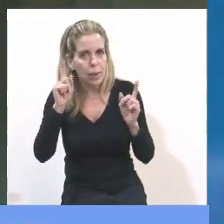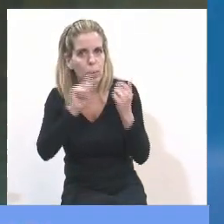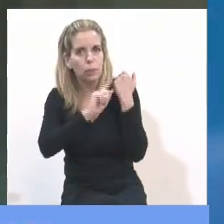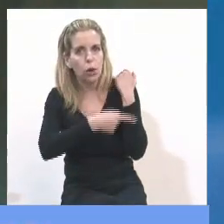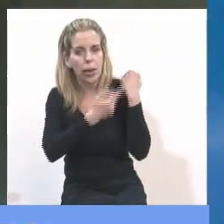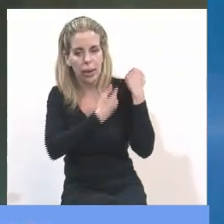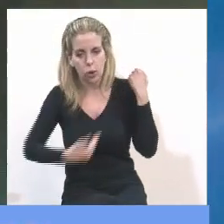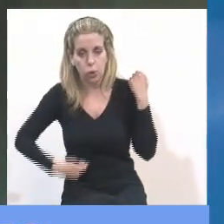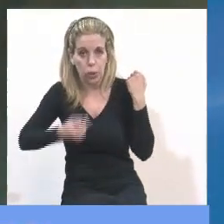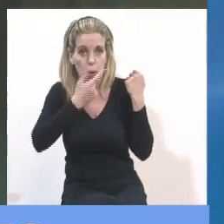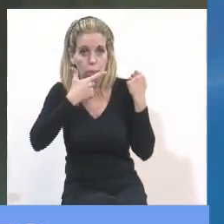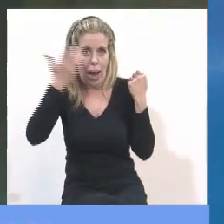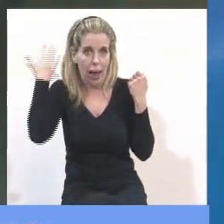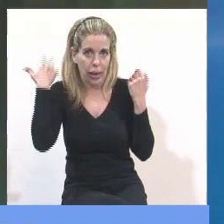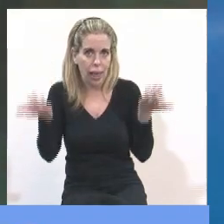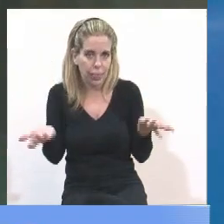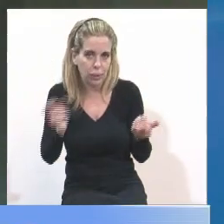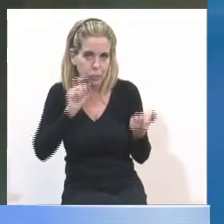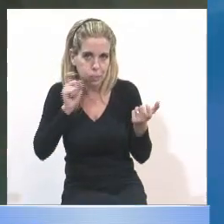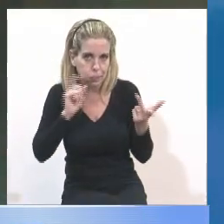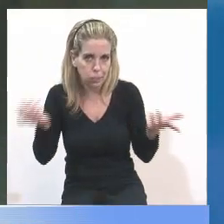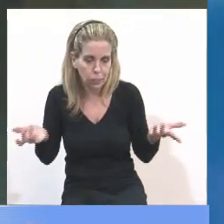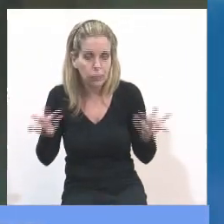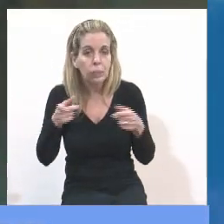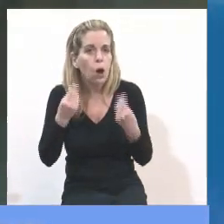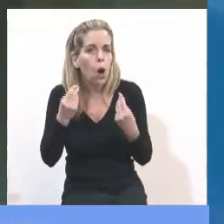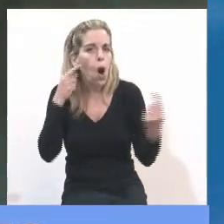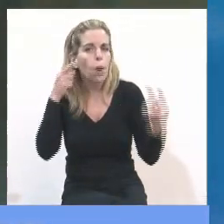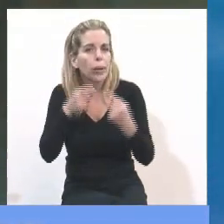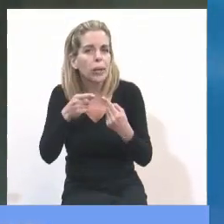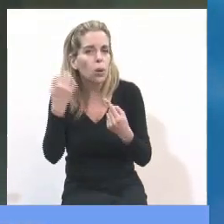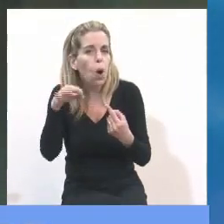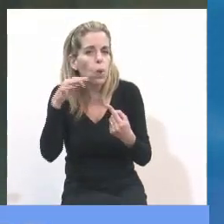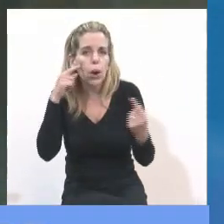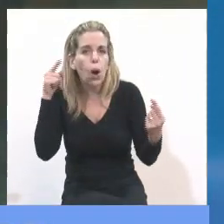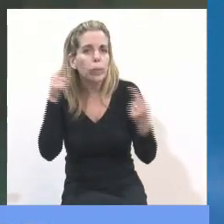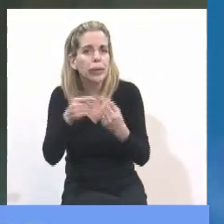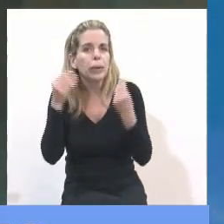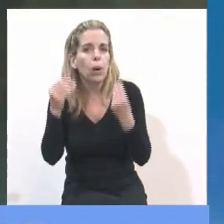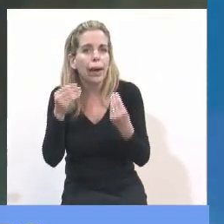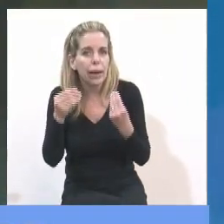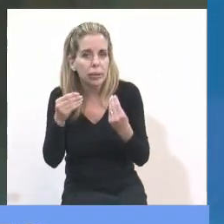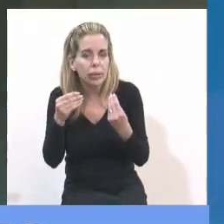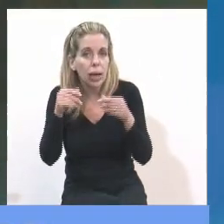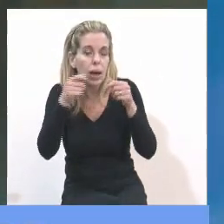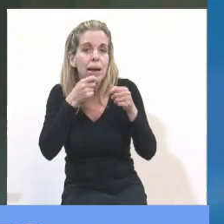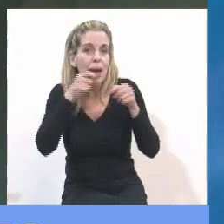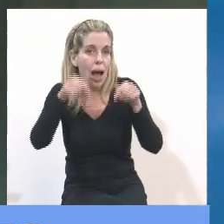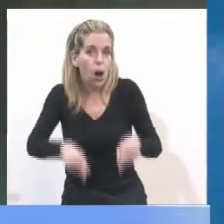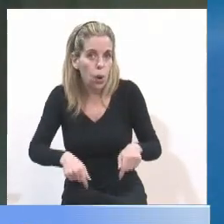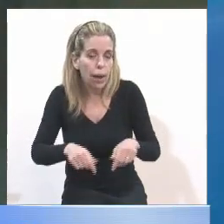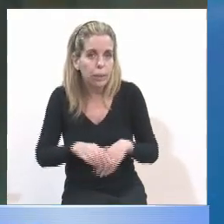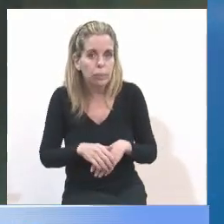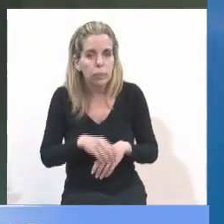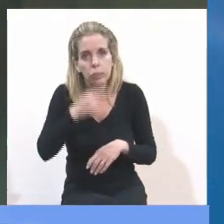Ejecutivo anterior, y con el solo y único fin de perseguir, y en este caso,